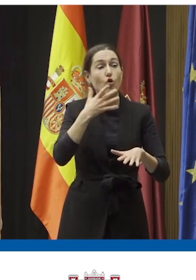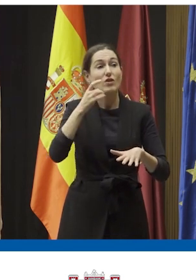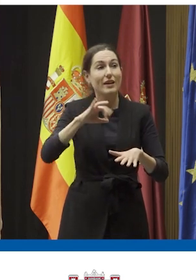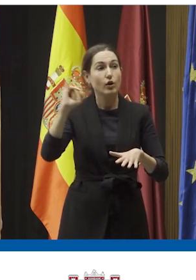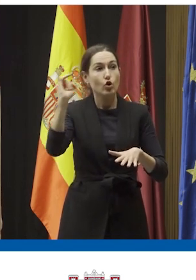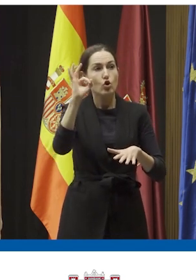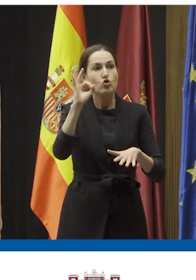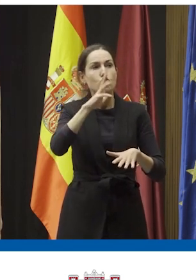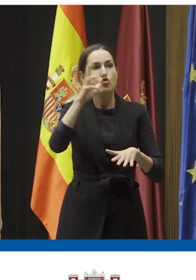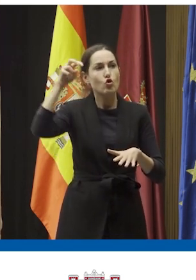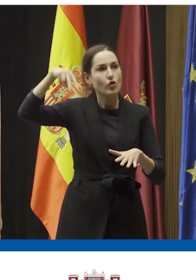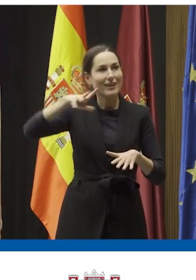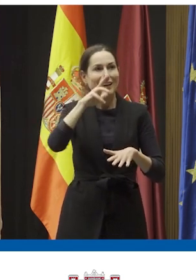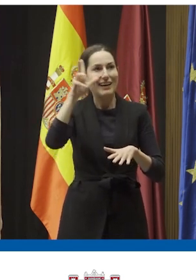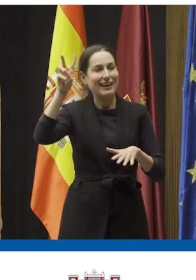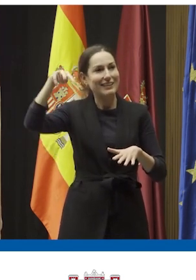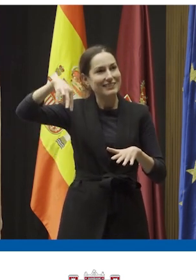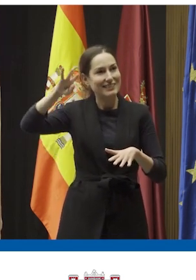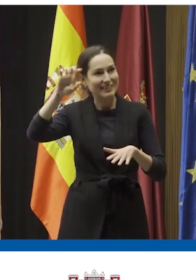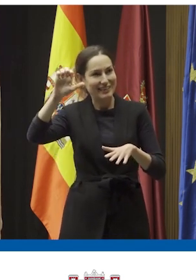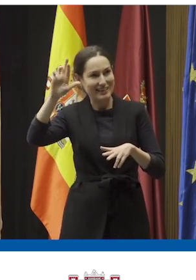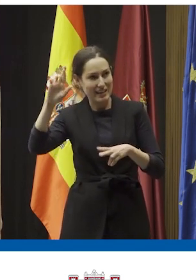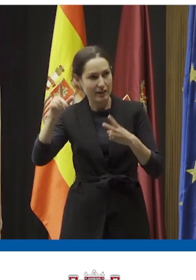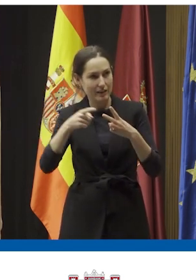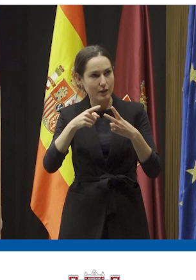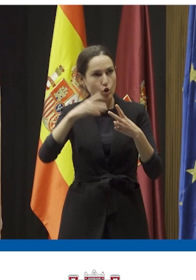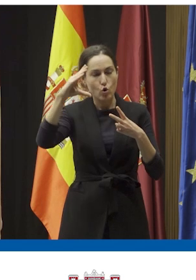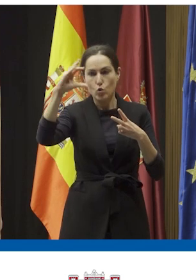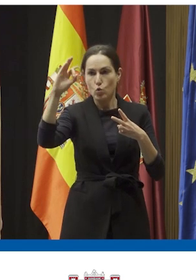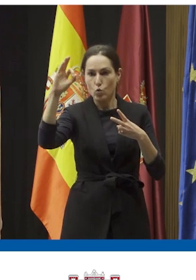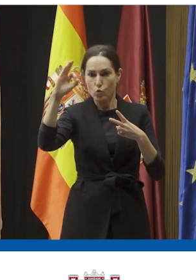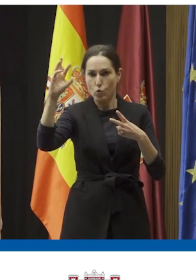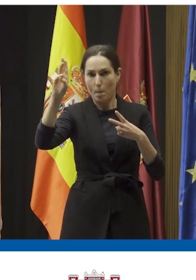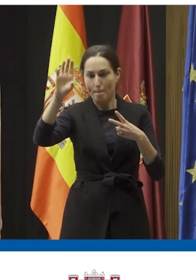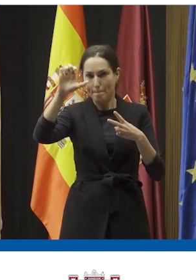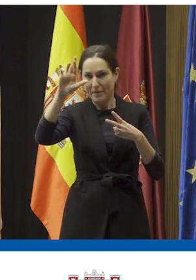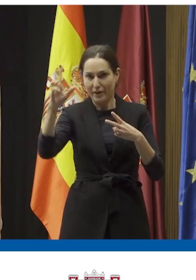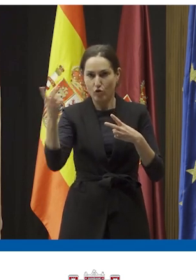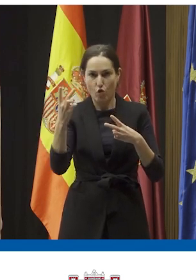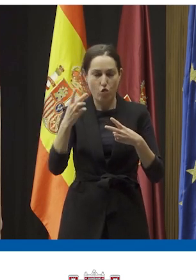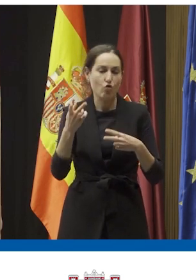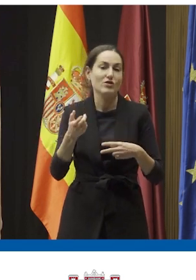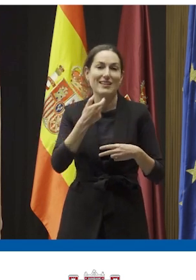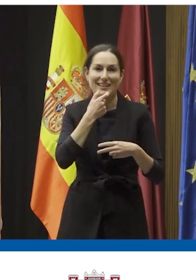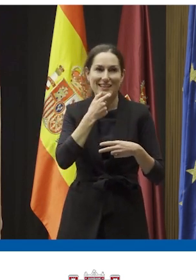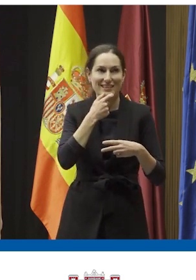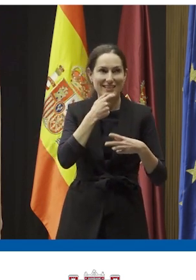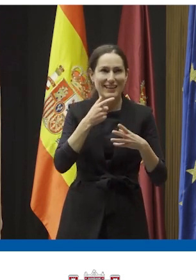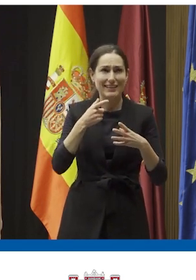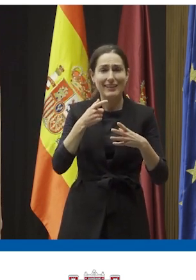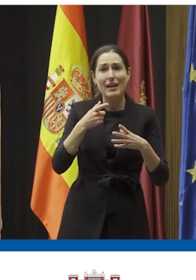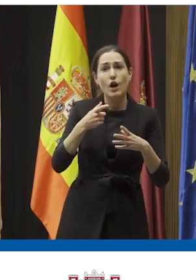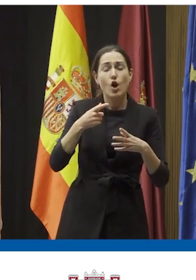el inglés John Hunter, y Hardy Cooper, también inglés, en la escuela, en el Real Colegio de Cirujanos de